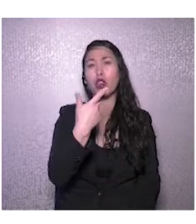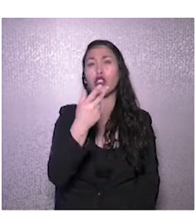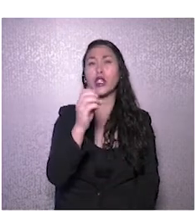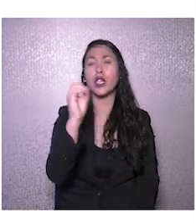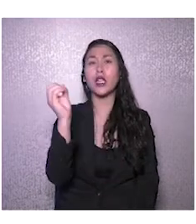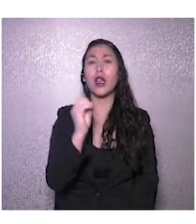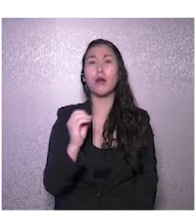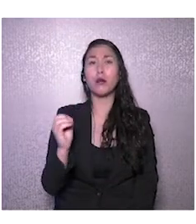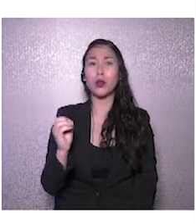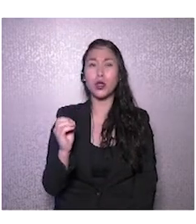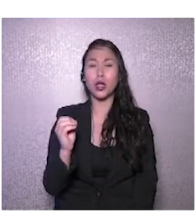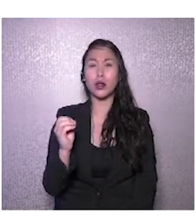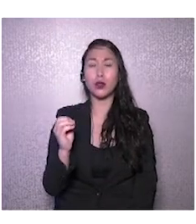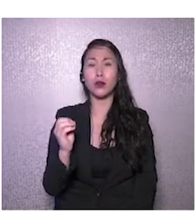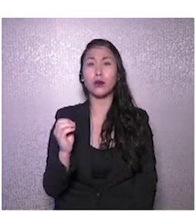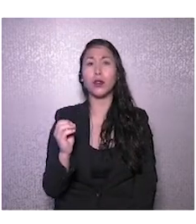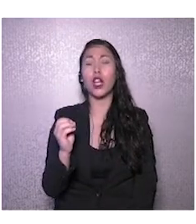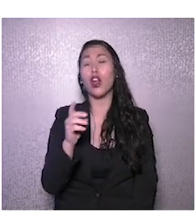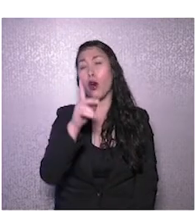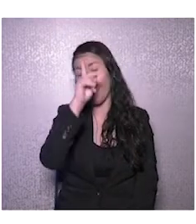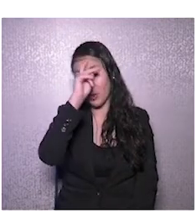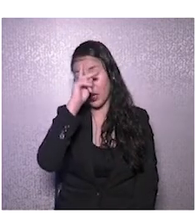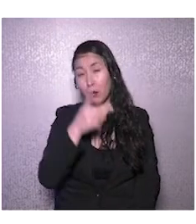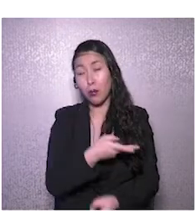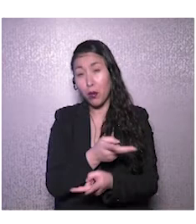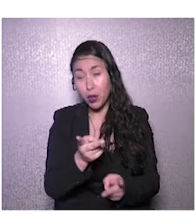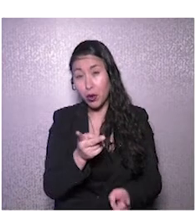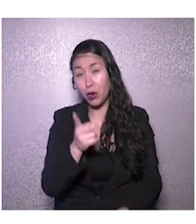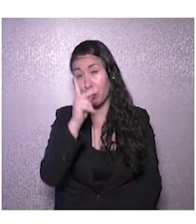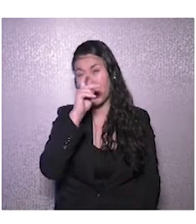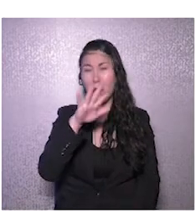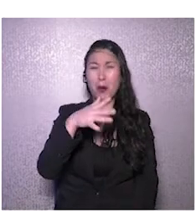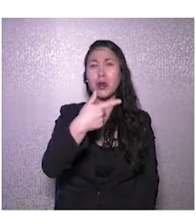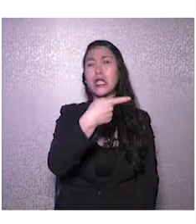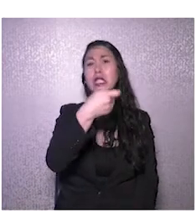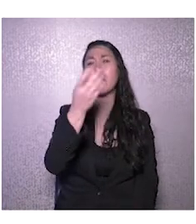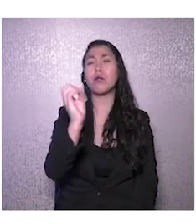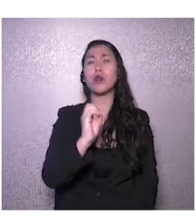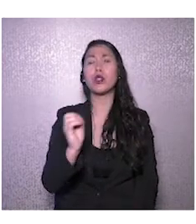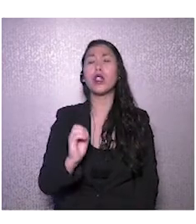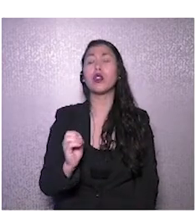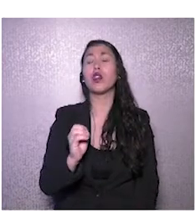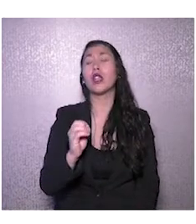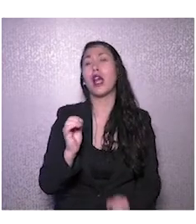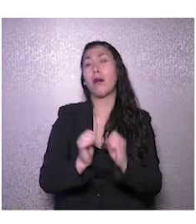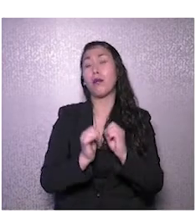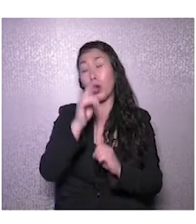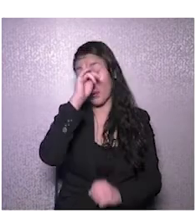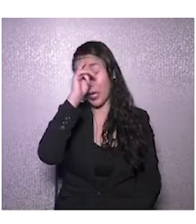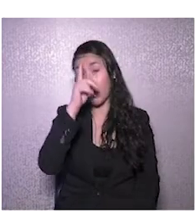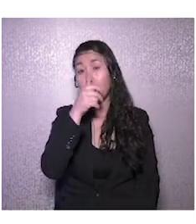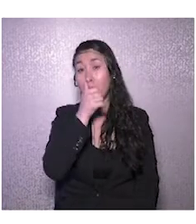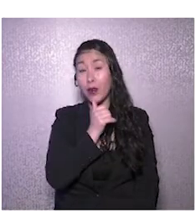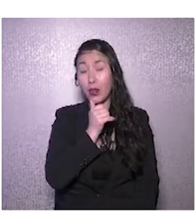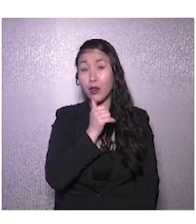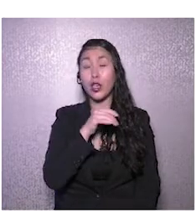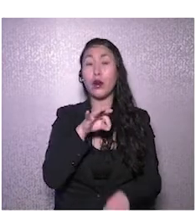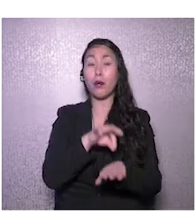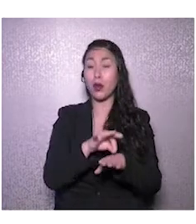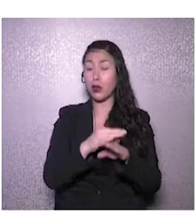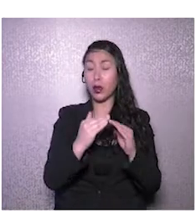atención primaria en el sector público, 50% de los hospitales, casi 100% de la atención privada. Y los médicos están usando estos